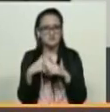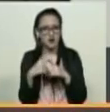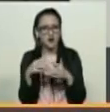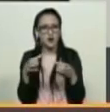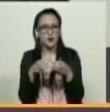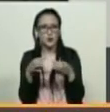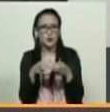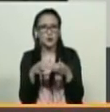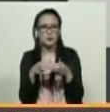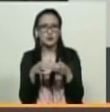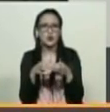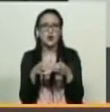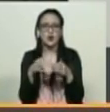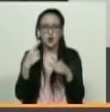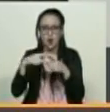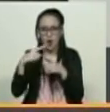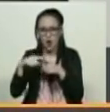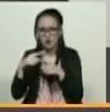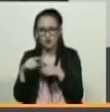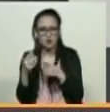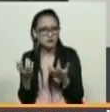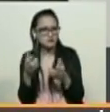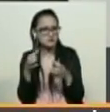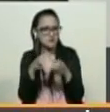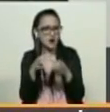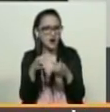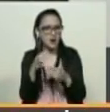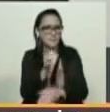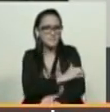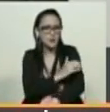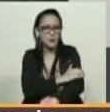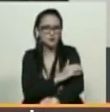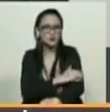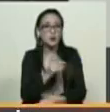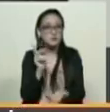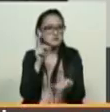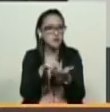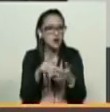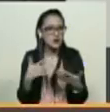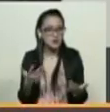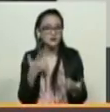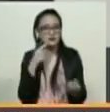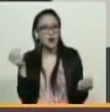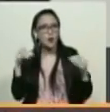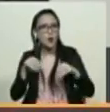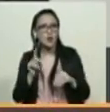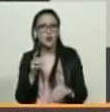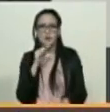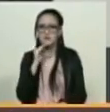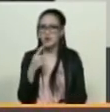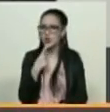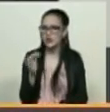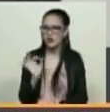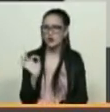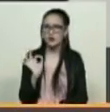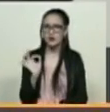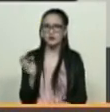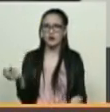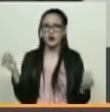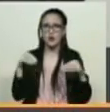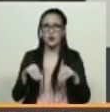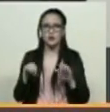Avanzada Progresista, COPEI y el MAS, ¿qué pasó con estos representantes que acudieron? ¿Dijeron que estaban de acuerdo o no dijeron que estaban de acuerdo en